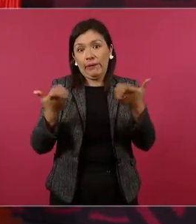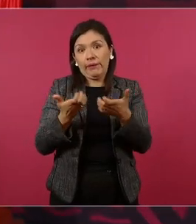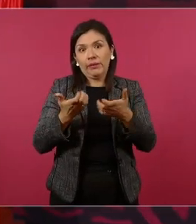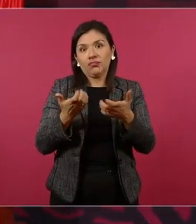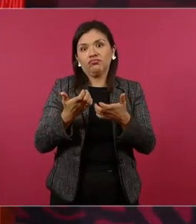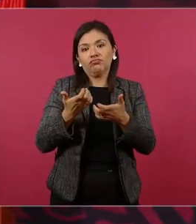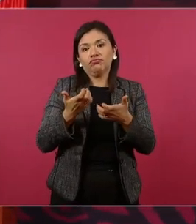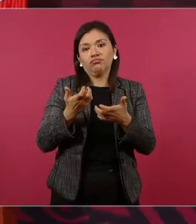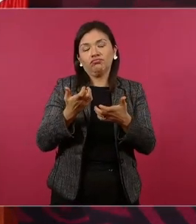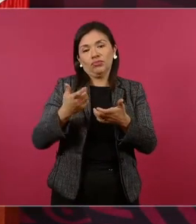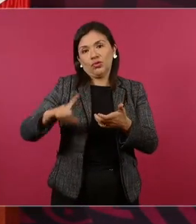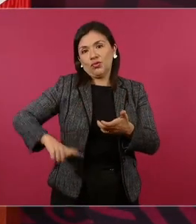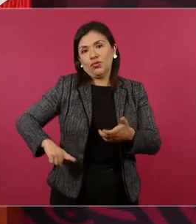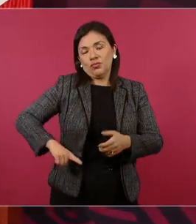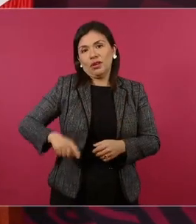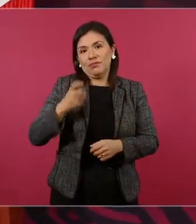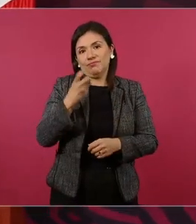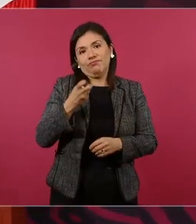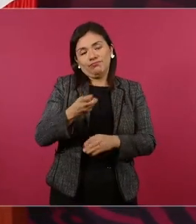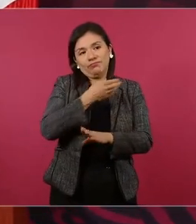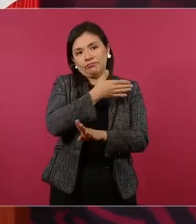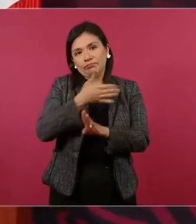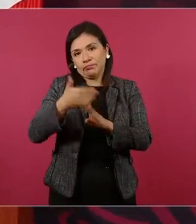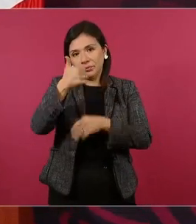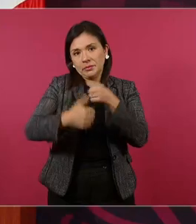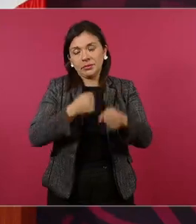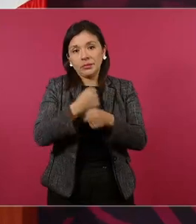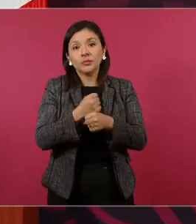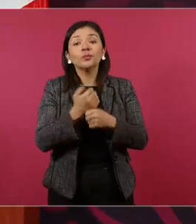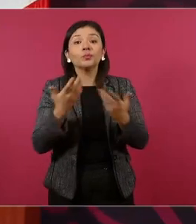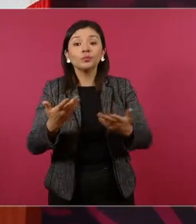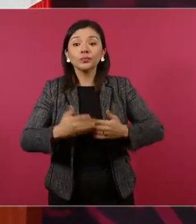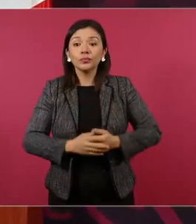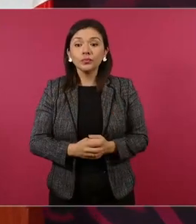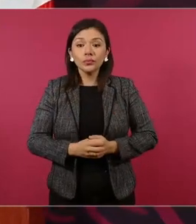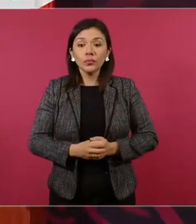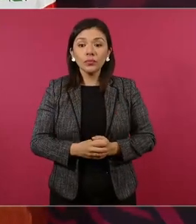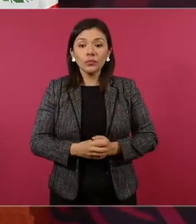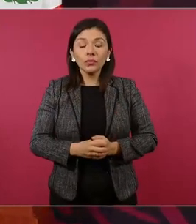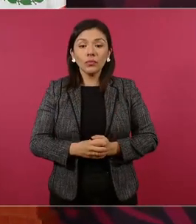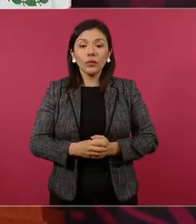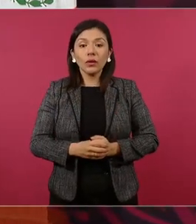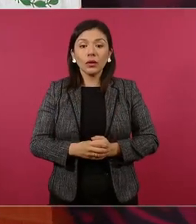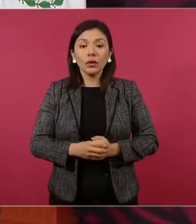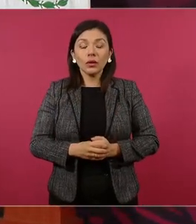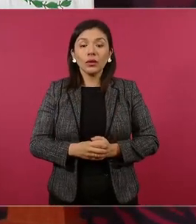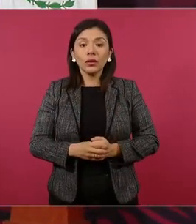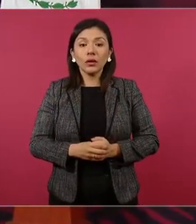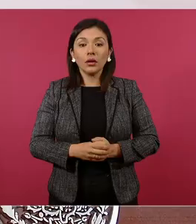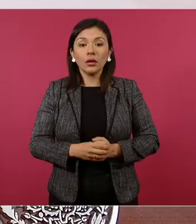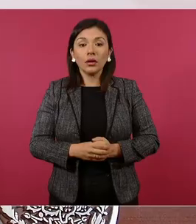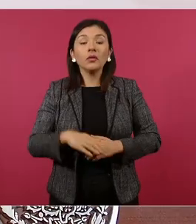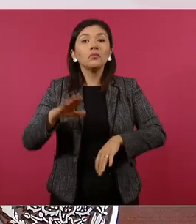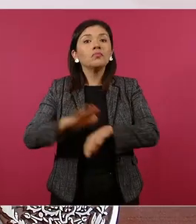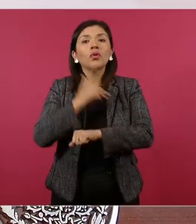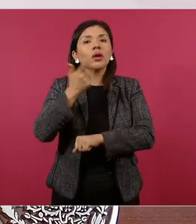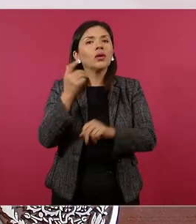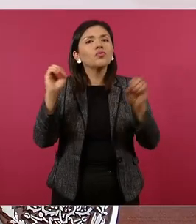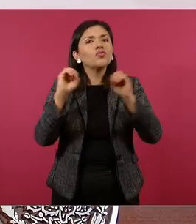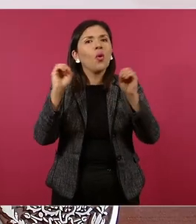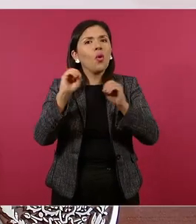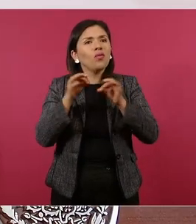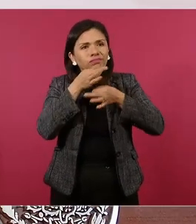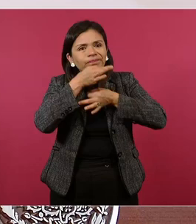este gobierno porque pues no se conoce